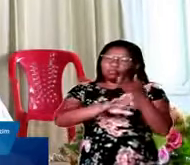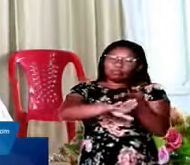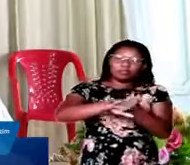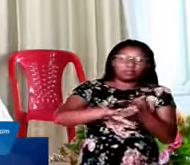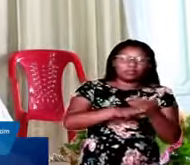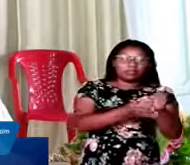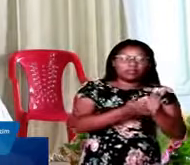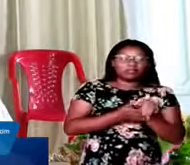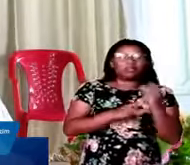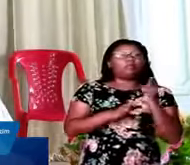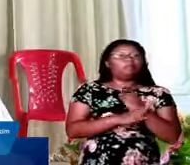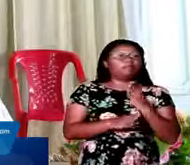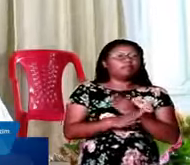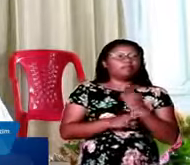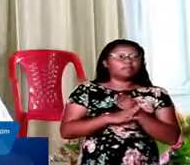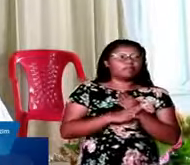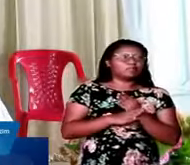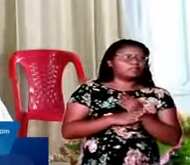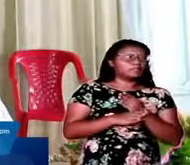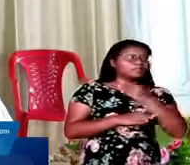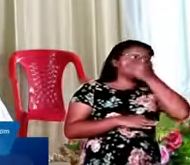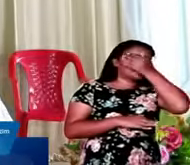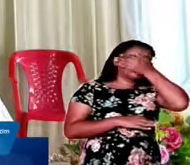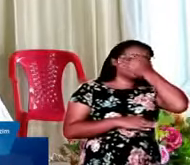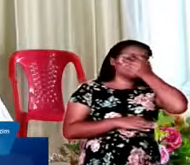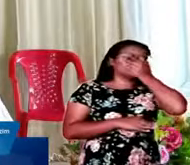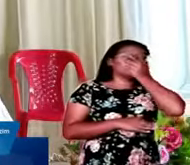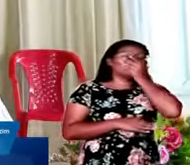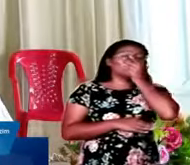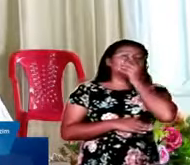Es el problema de la canguijuela.